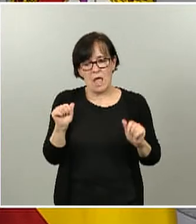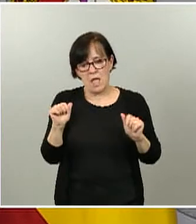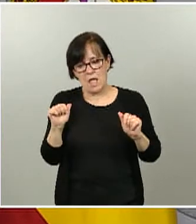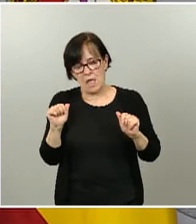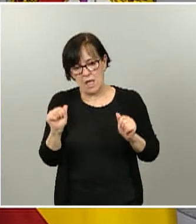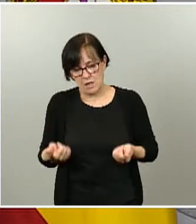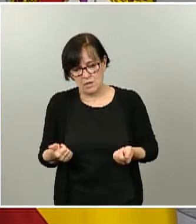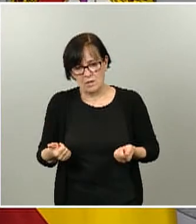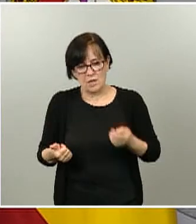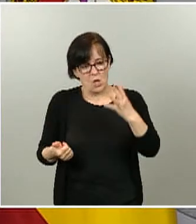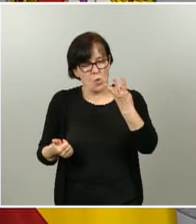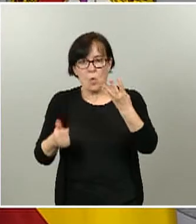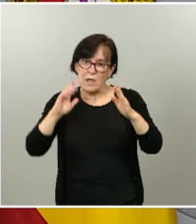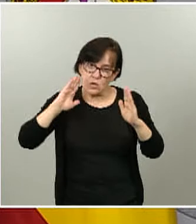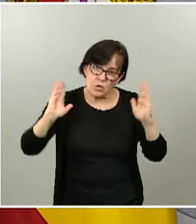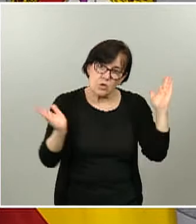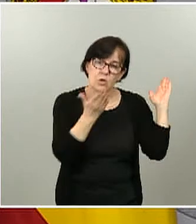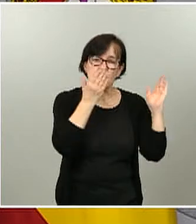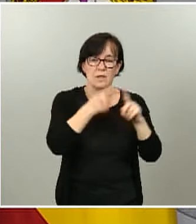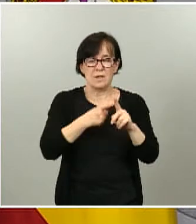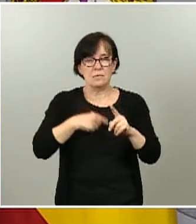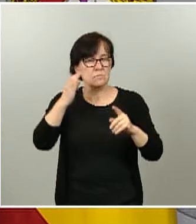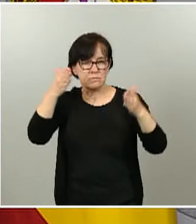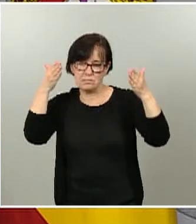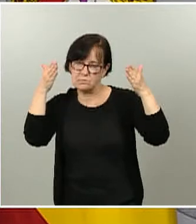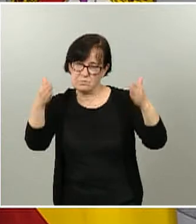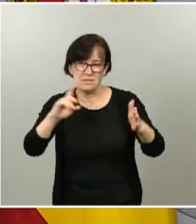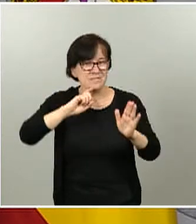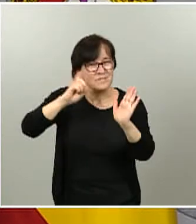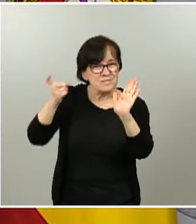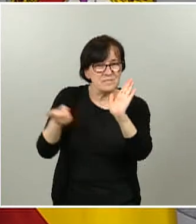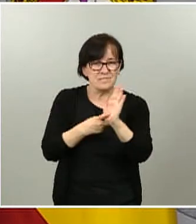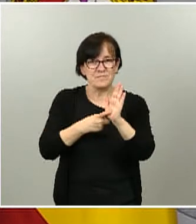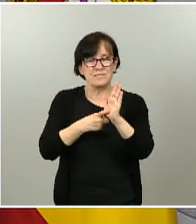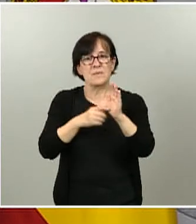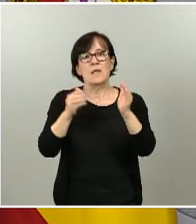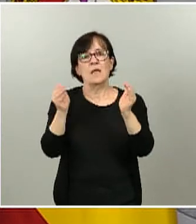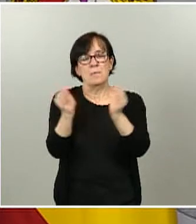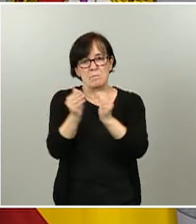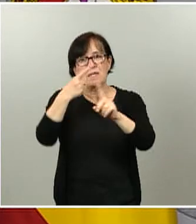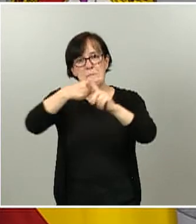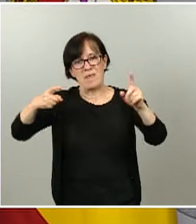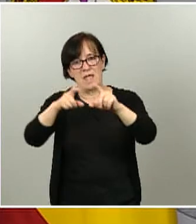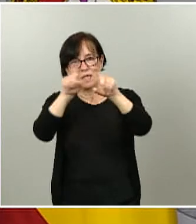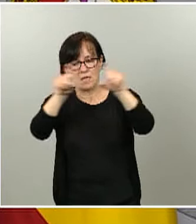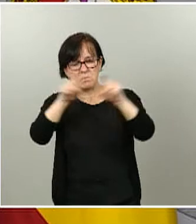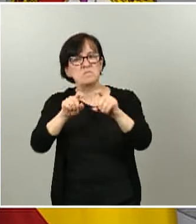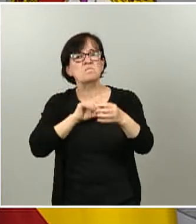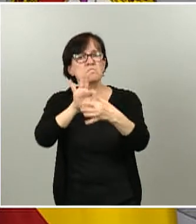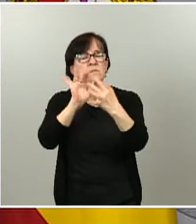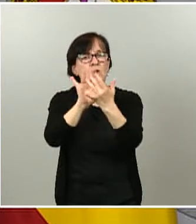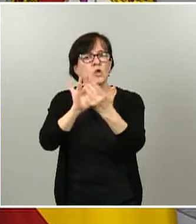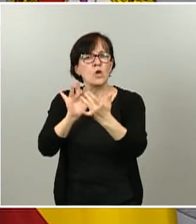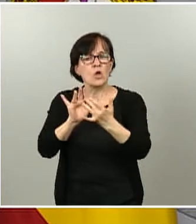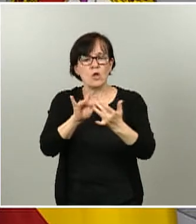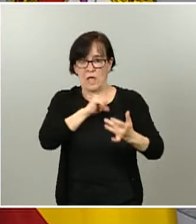tramo, en este caso dirigido íntegramente, como he explicado, a pymes y autónomos. Estamos en estrecho contacto con las entidades bancarias, de